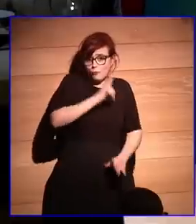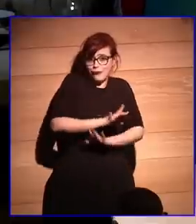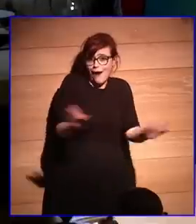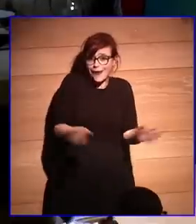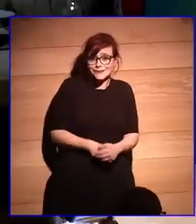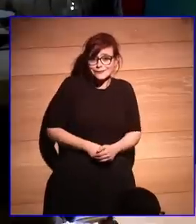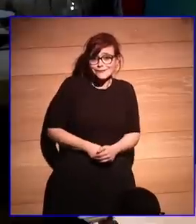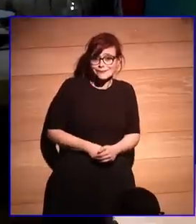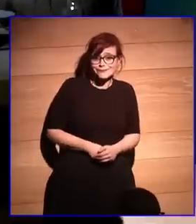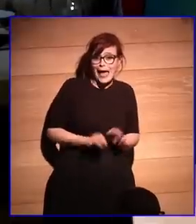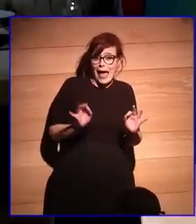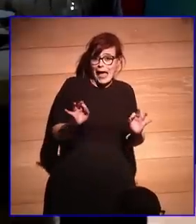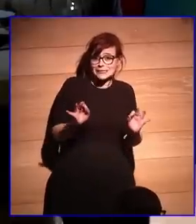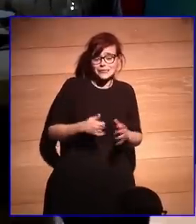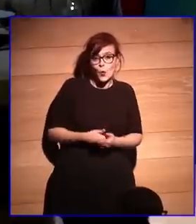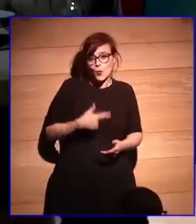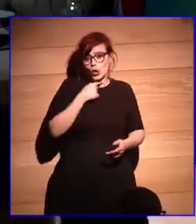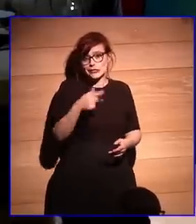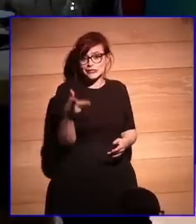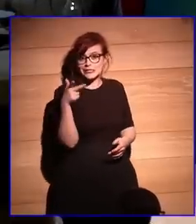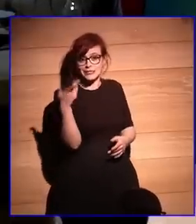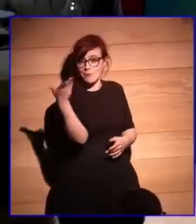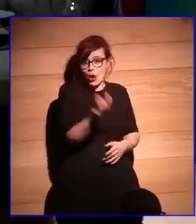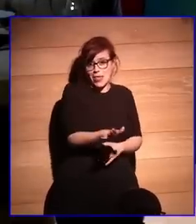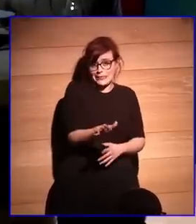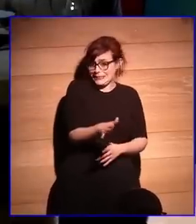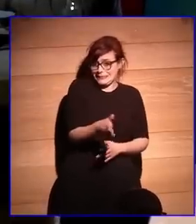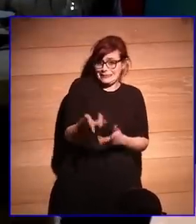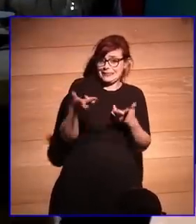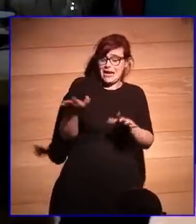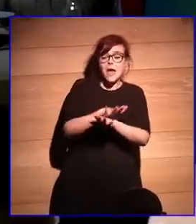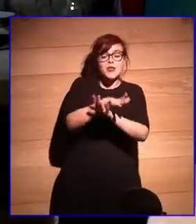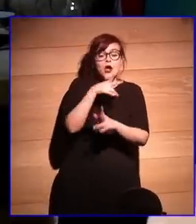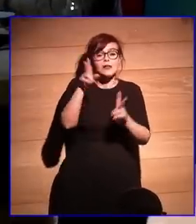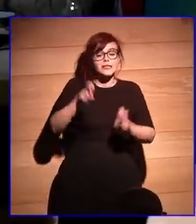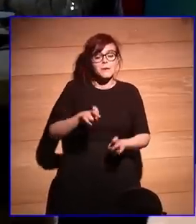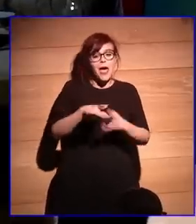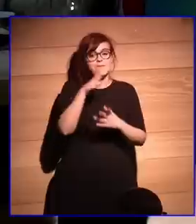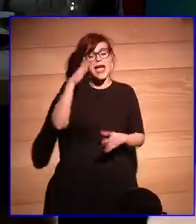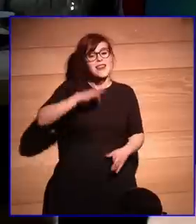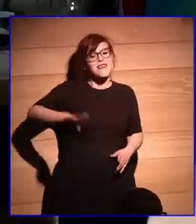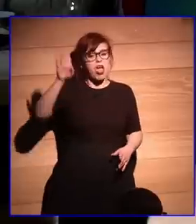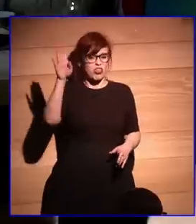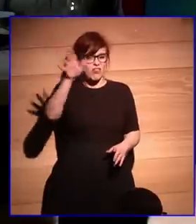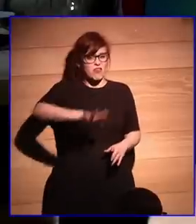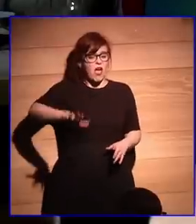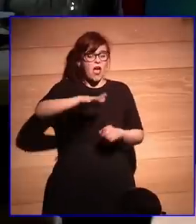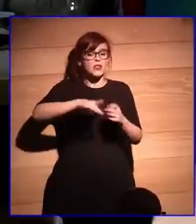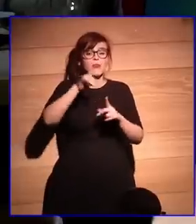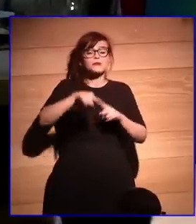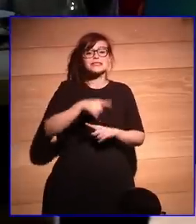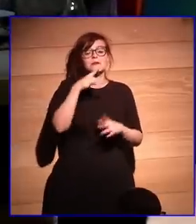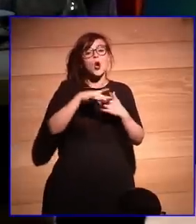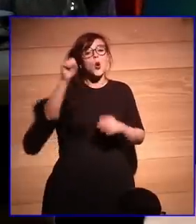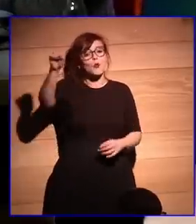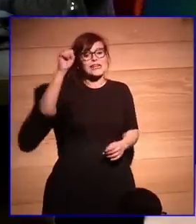Stalin contaba unos chistes y que Stalin, te morías de risa. Pero viene, claro, del pero... ámbito este de nazi que estamos hablando, del ámbito, luego hablaremos un poco de Stalin, del